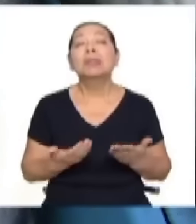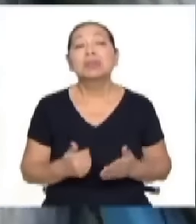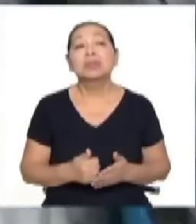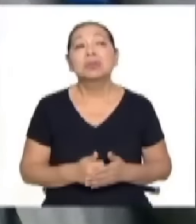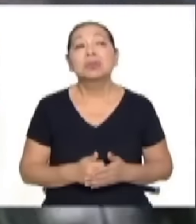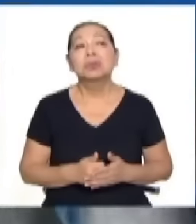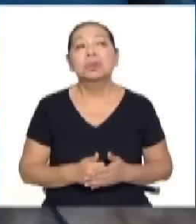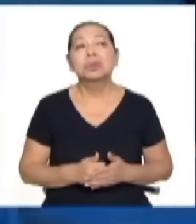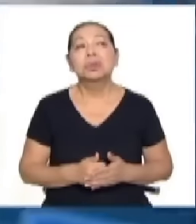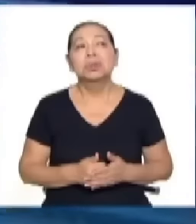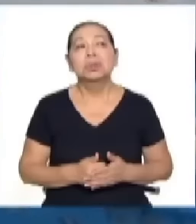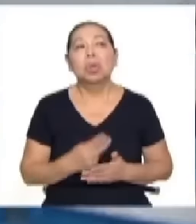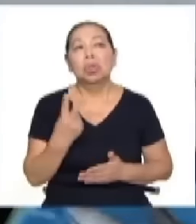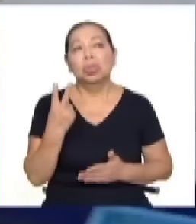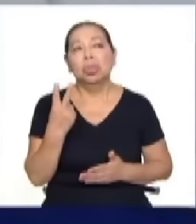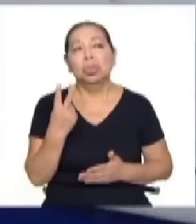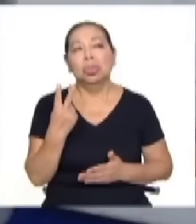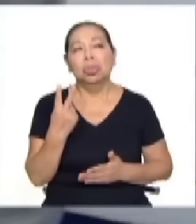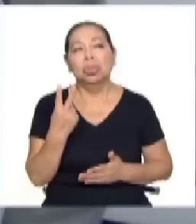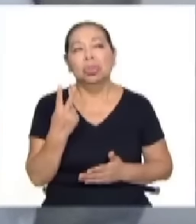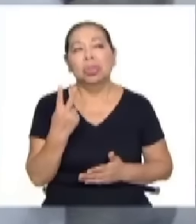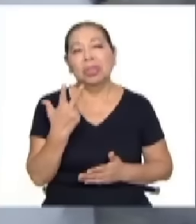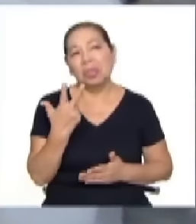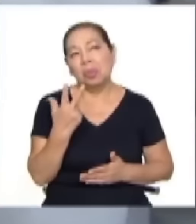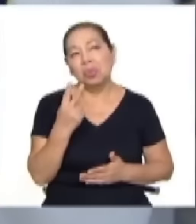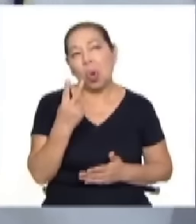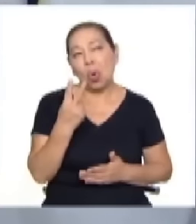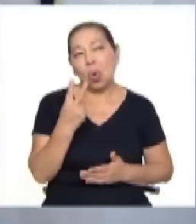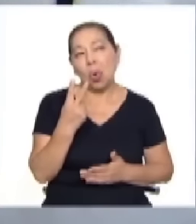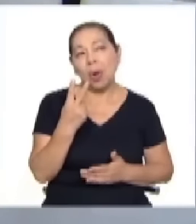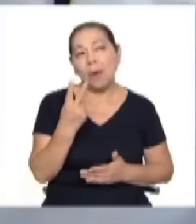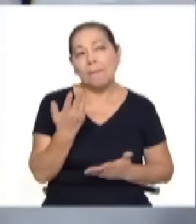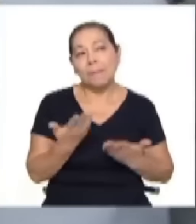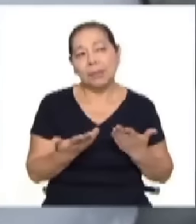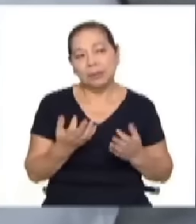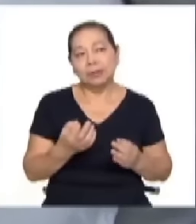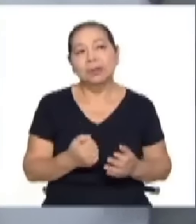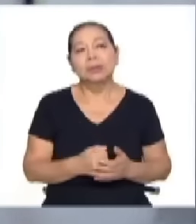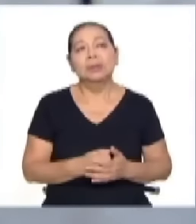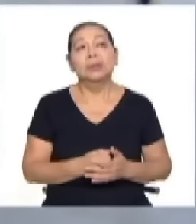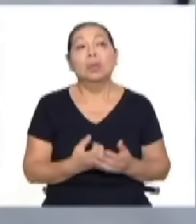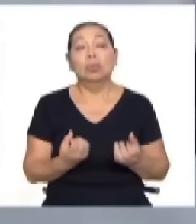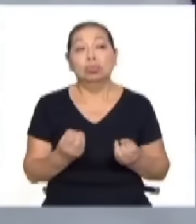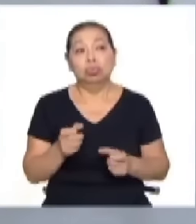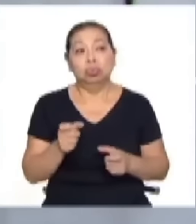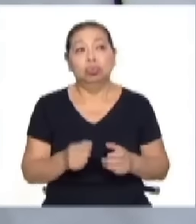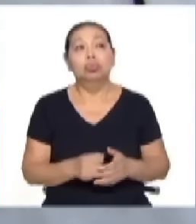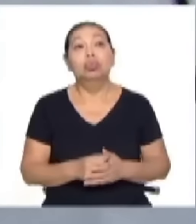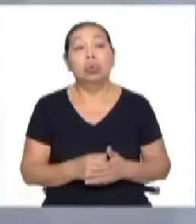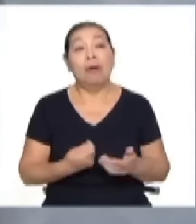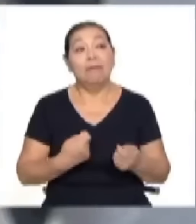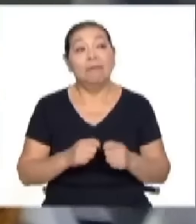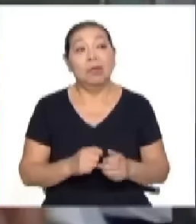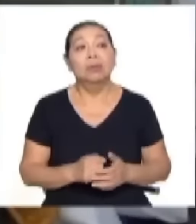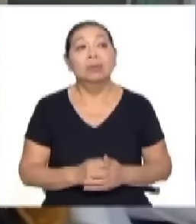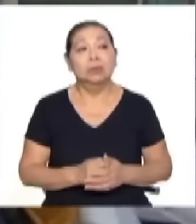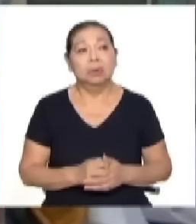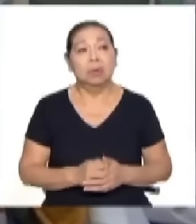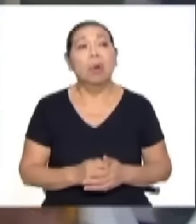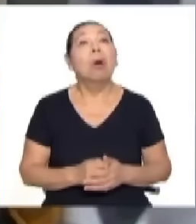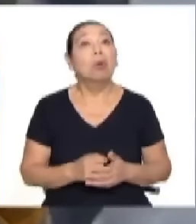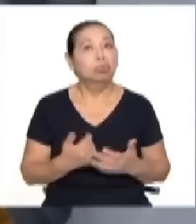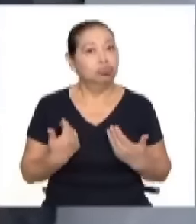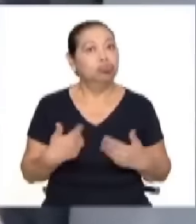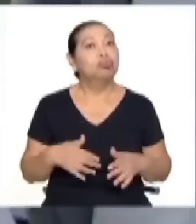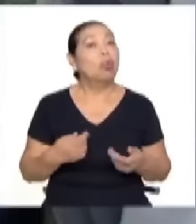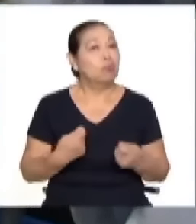menos? 2.5 kilos, tiene entre 3 kilos. Es el peso del bonito. ¿Cómo ve la afluencia de la venta? Sí, gracias a Dios,